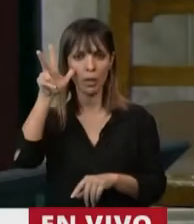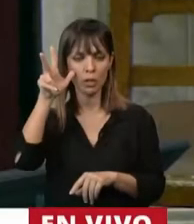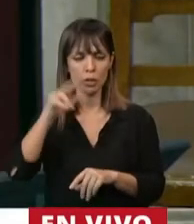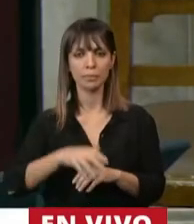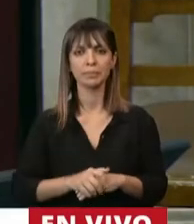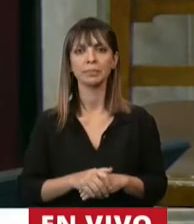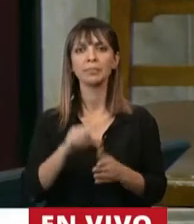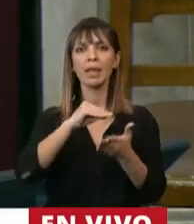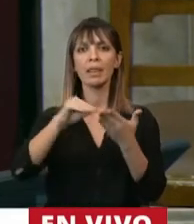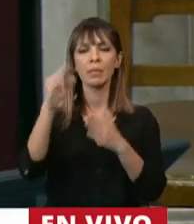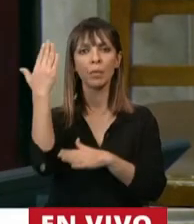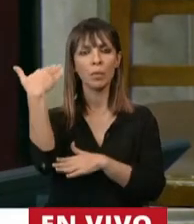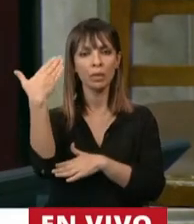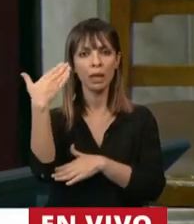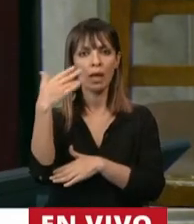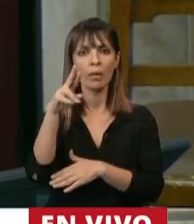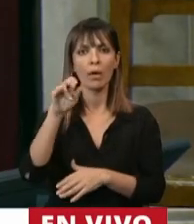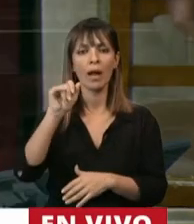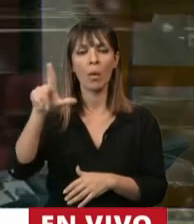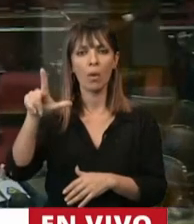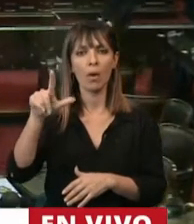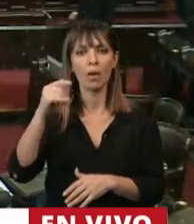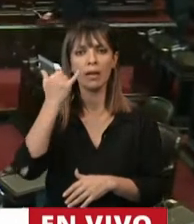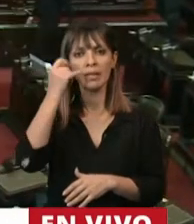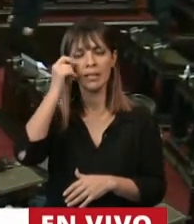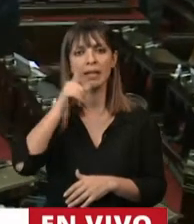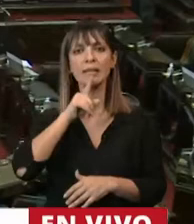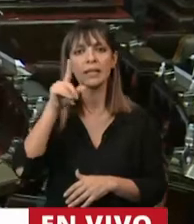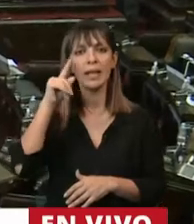Tiene la palabra el diputado Pablo Raúl Schädlin.